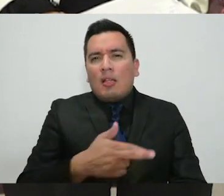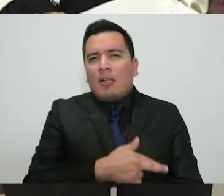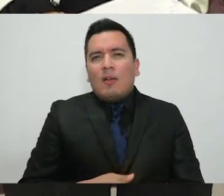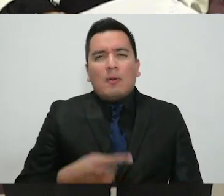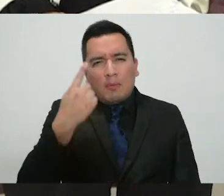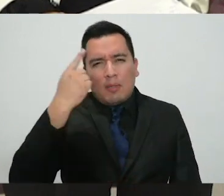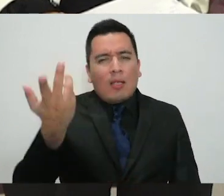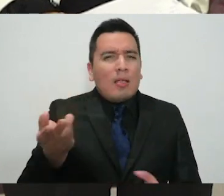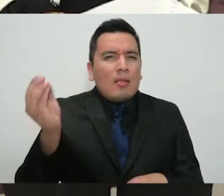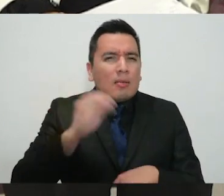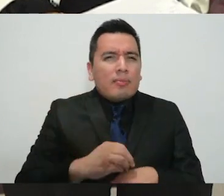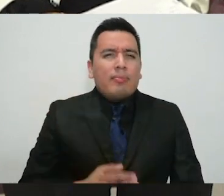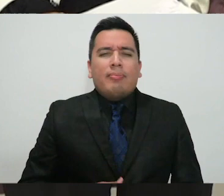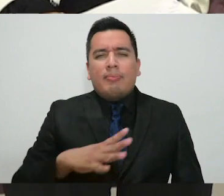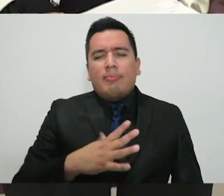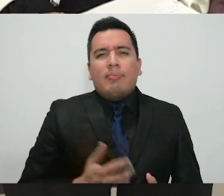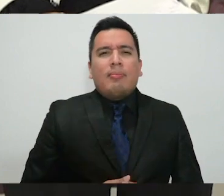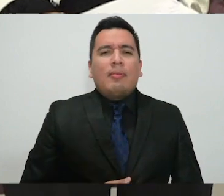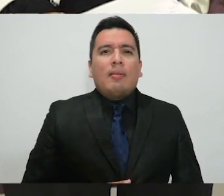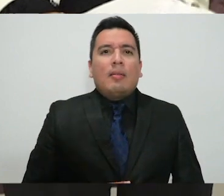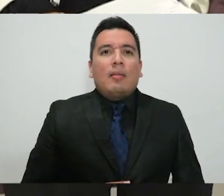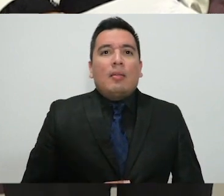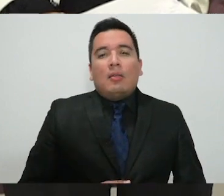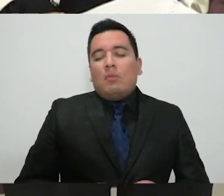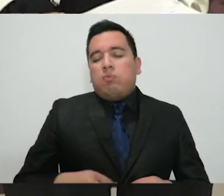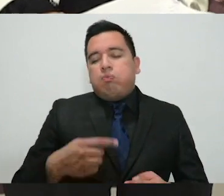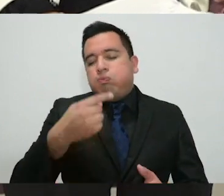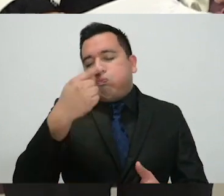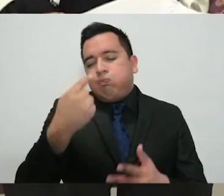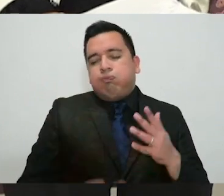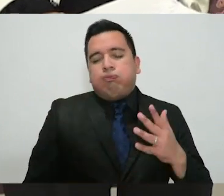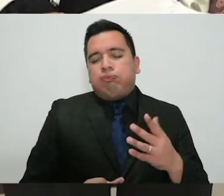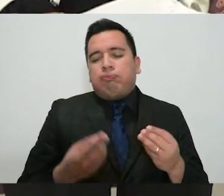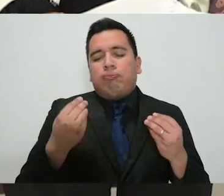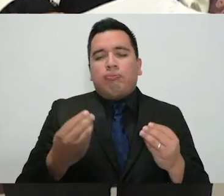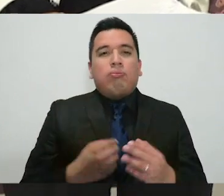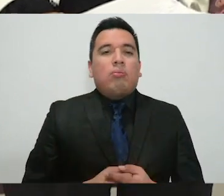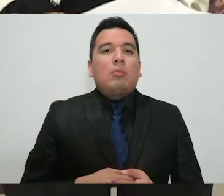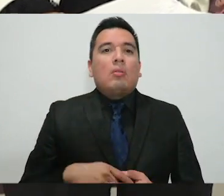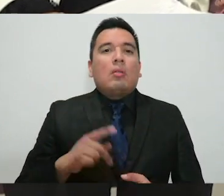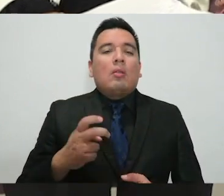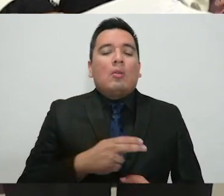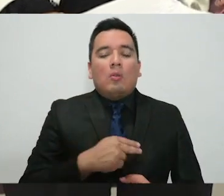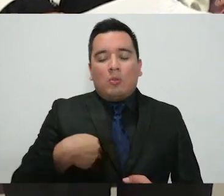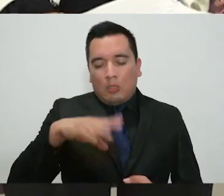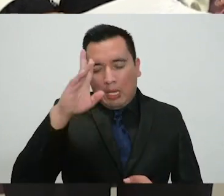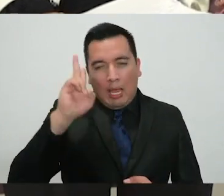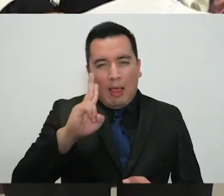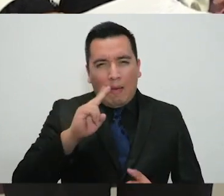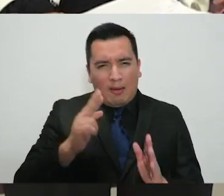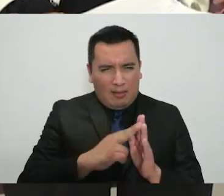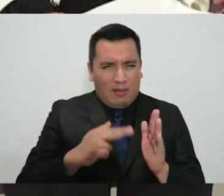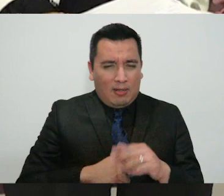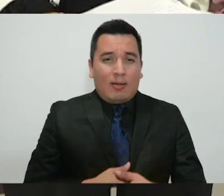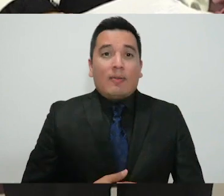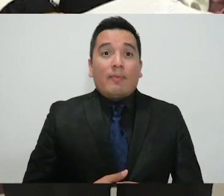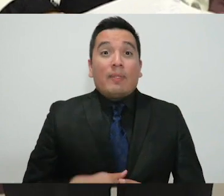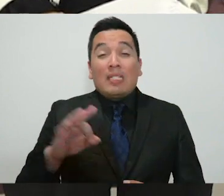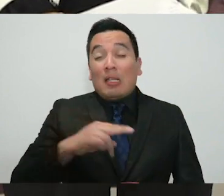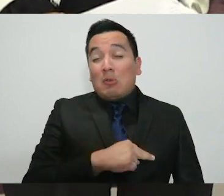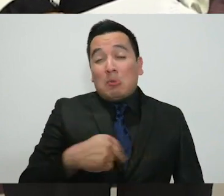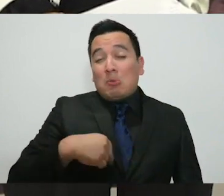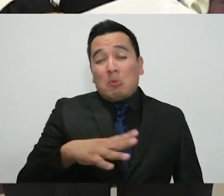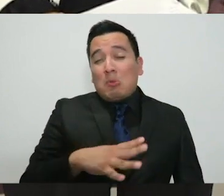a muchos ámbitos y tratar de darles un asidero normativo. Si no lo tenemos como hasta ahora, eso